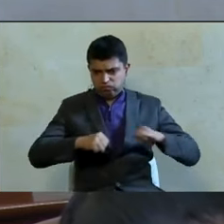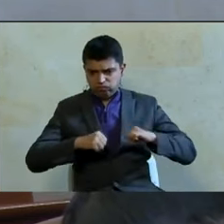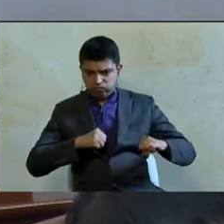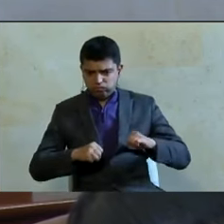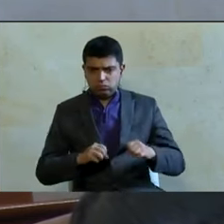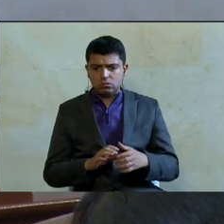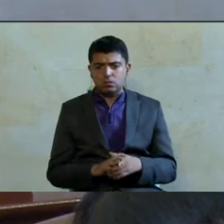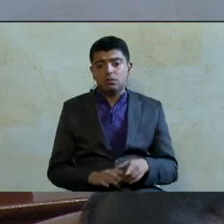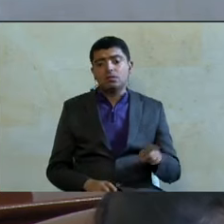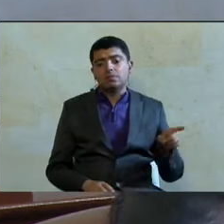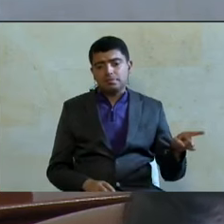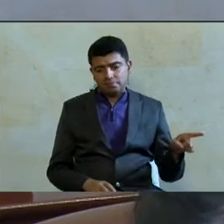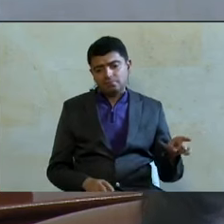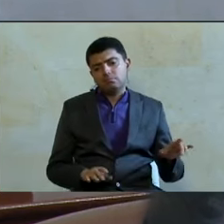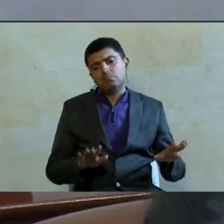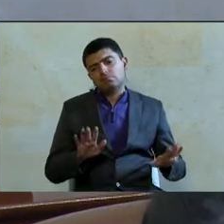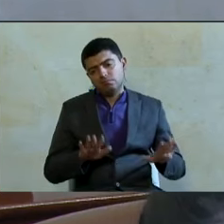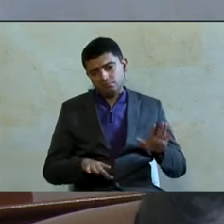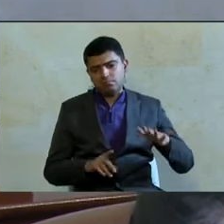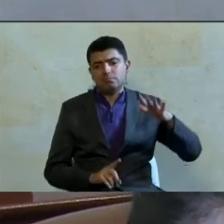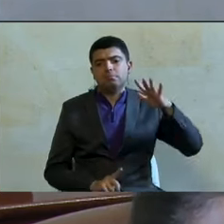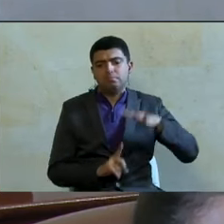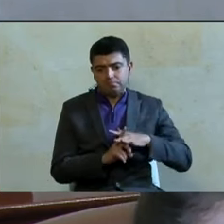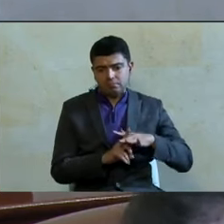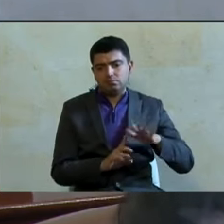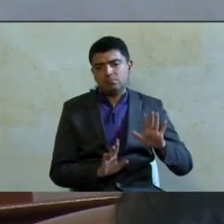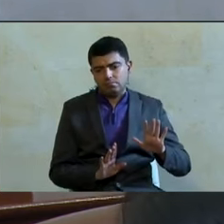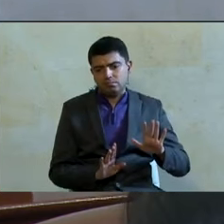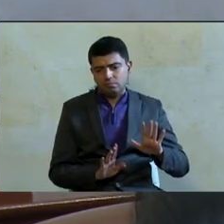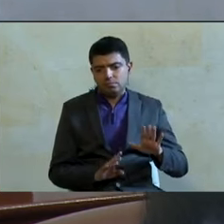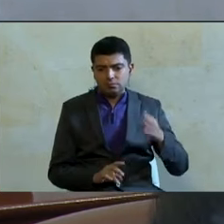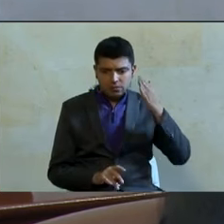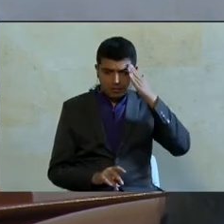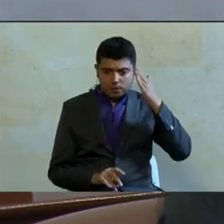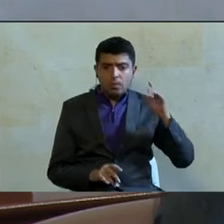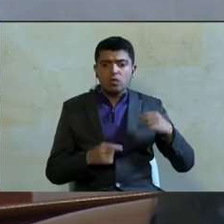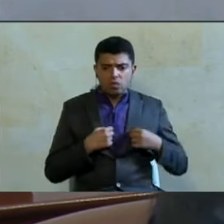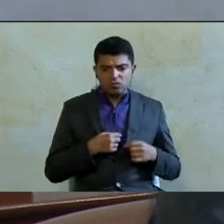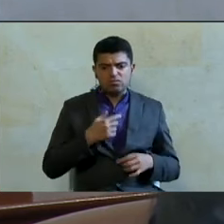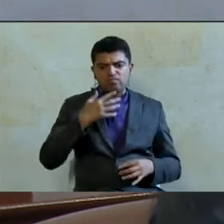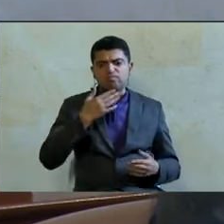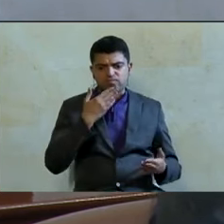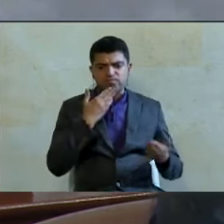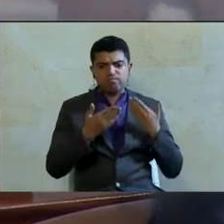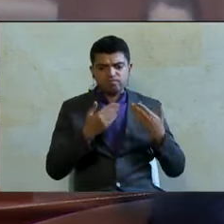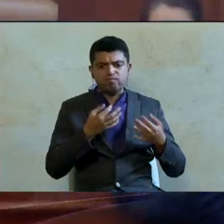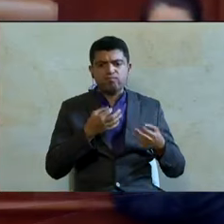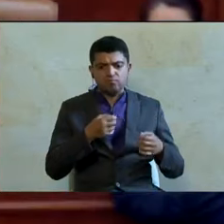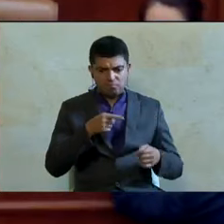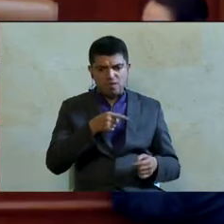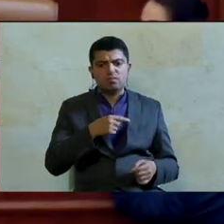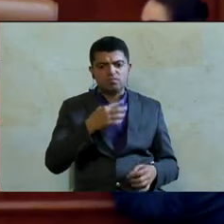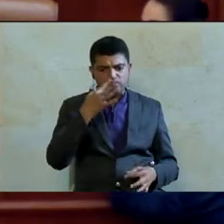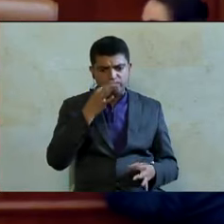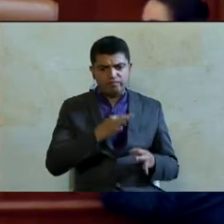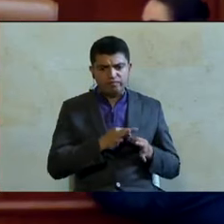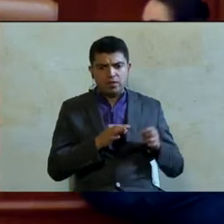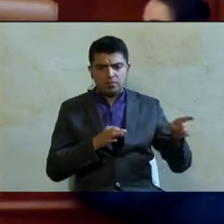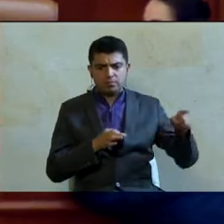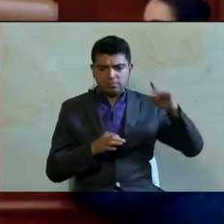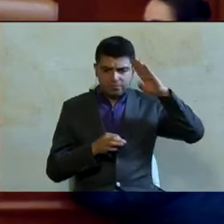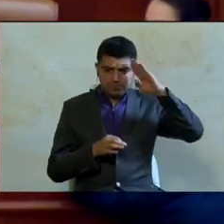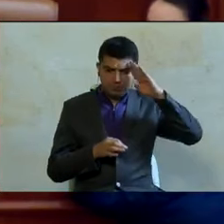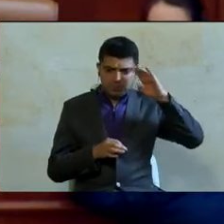algunas excepciones confiamos en Nuestra fuerza pública y en la Policía Nacional de